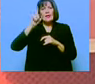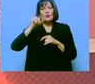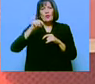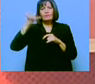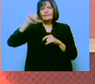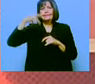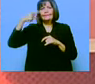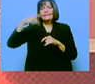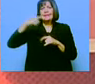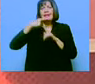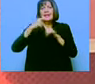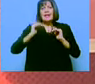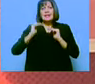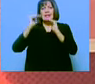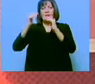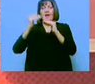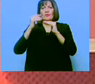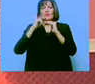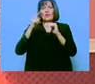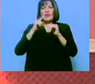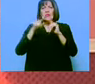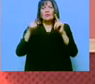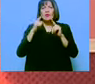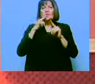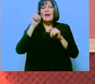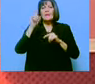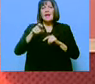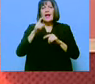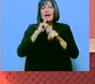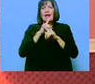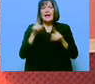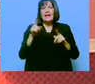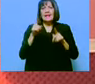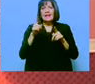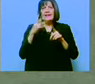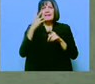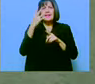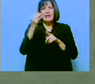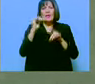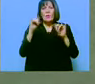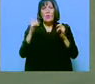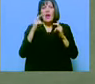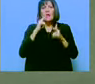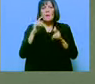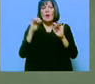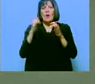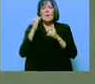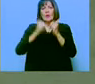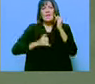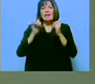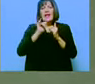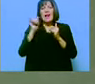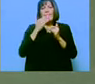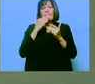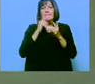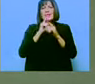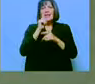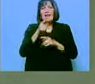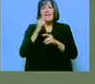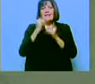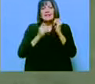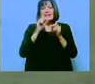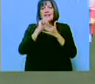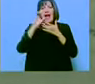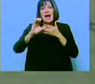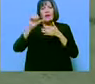arriesgar la clasificación, entonces eso nos va a obligar a salir a jugar el partido como una final, como una verdadera final. Si